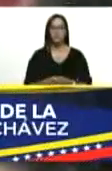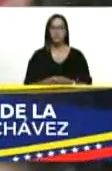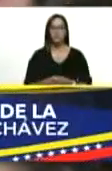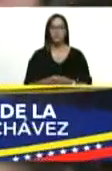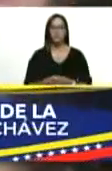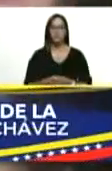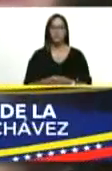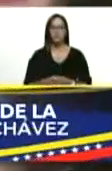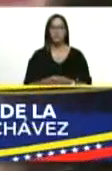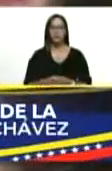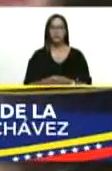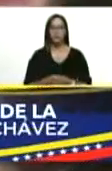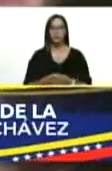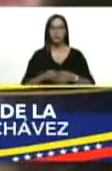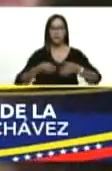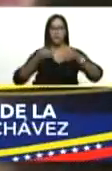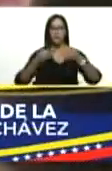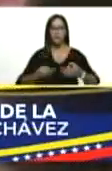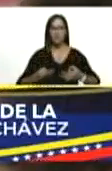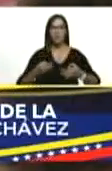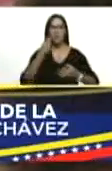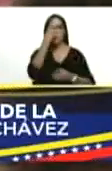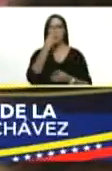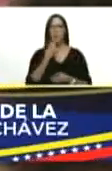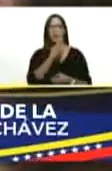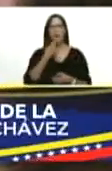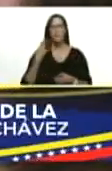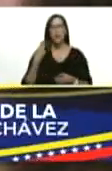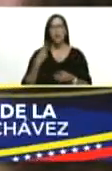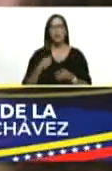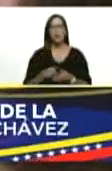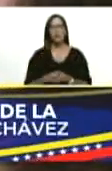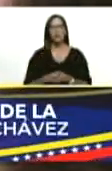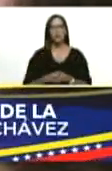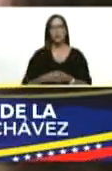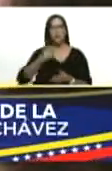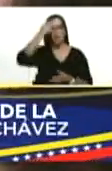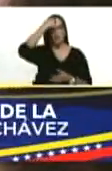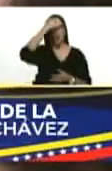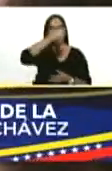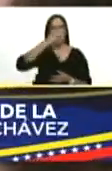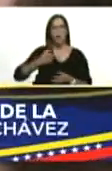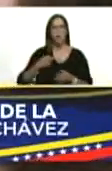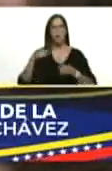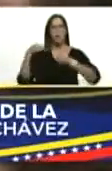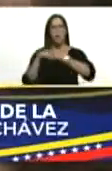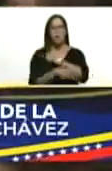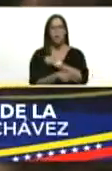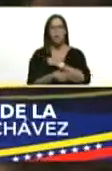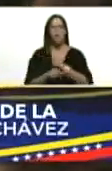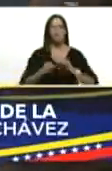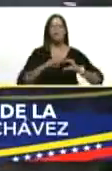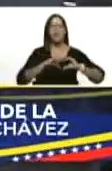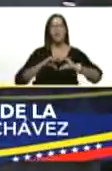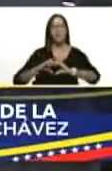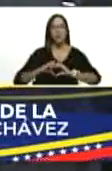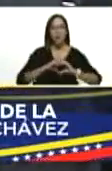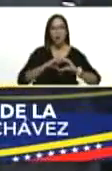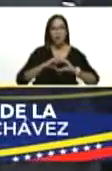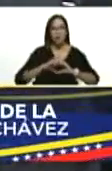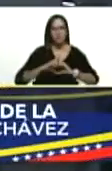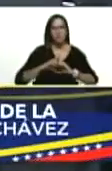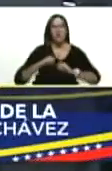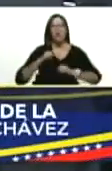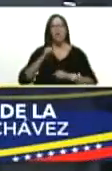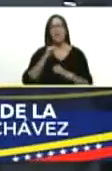Y así como el juramento del pueblo profundo, del corazón